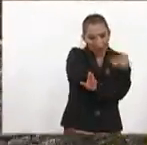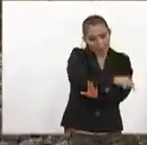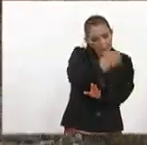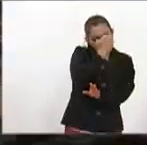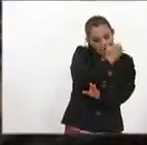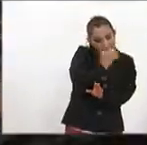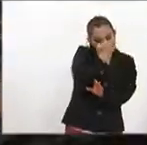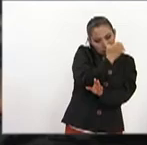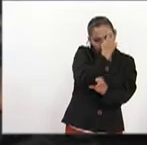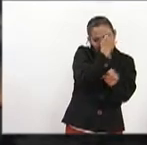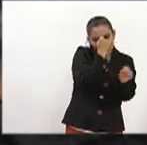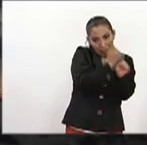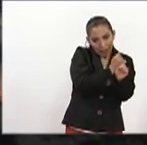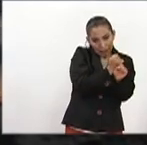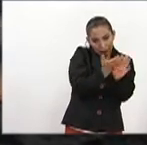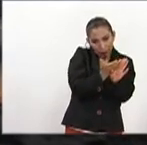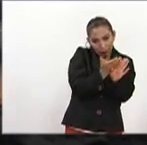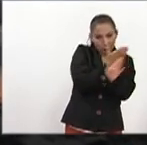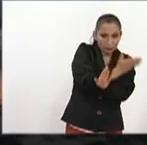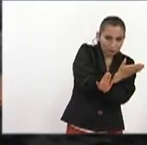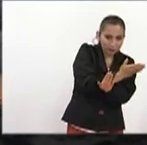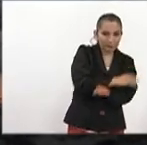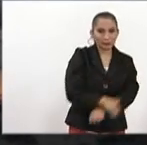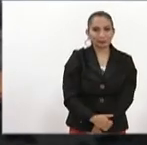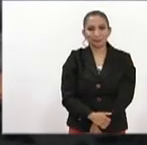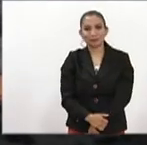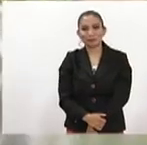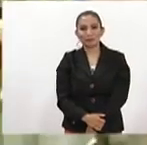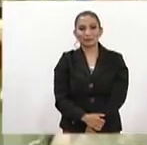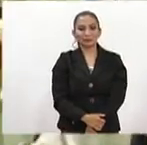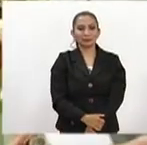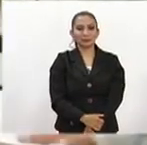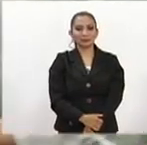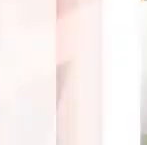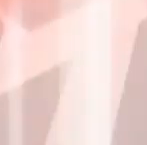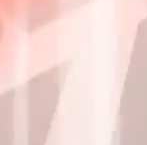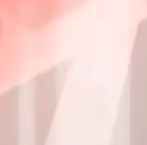se alcanzó en el mismo periodo, pero del año pasado.